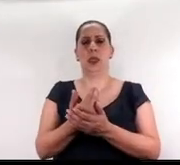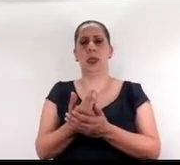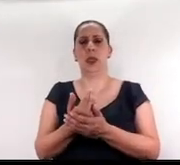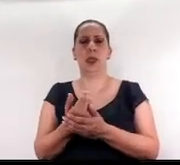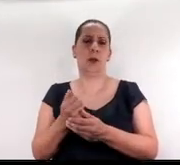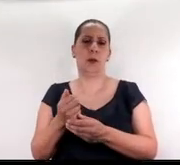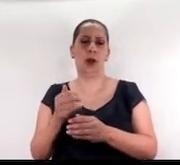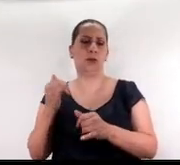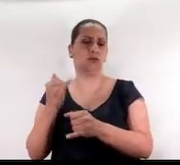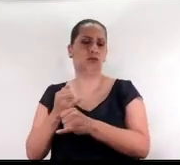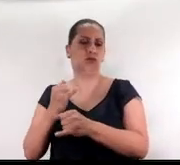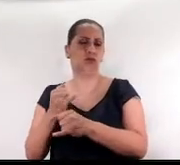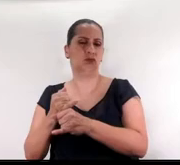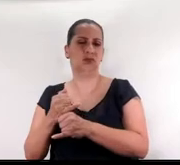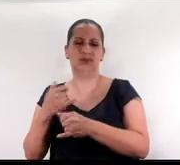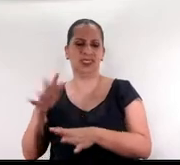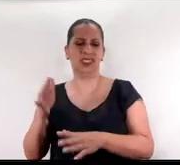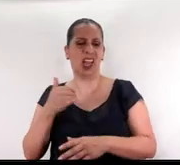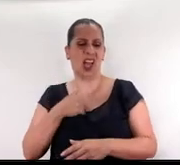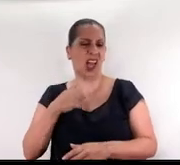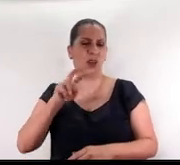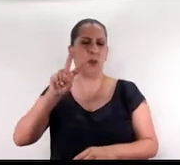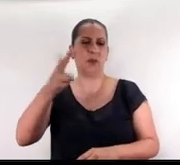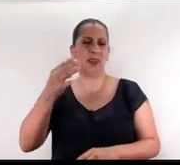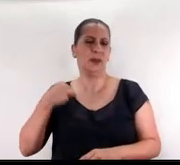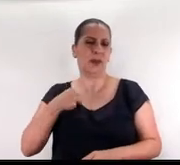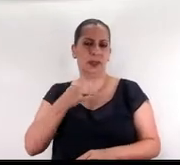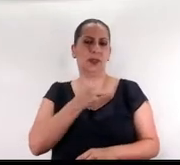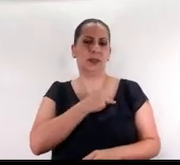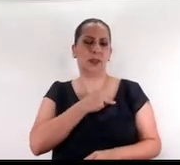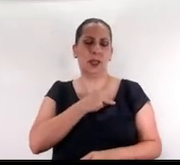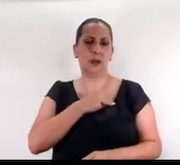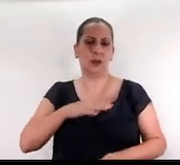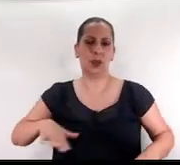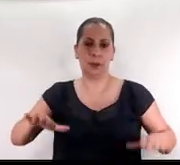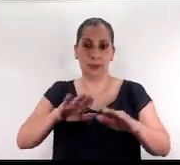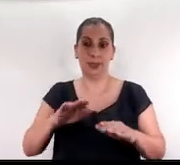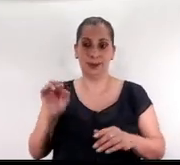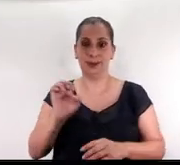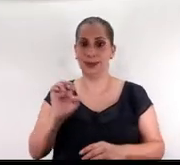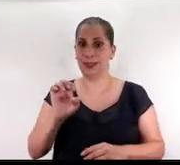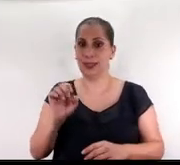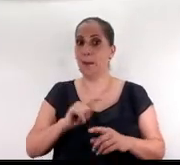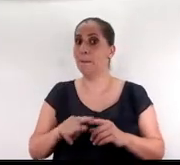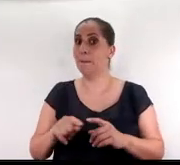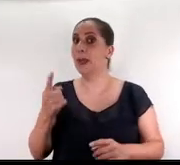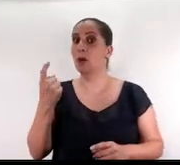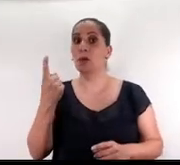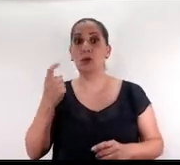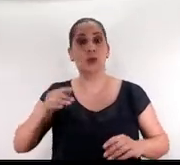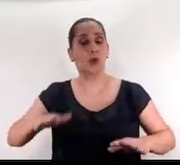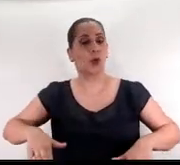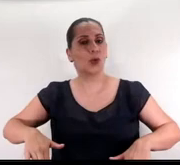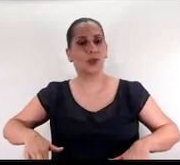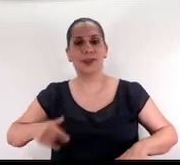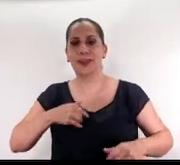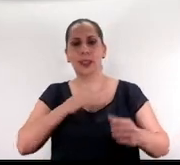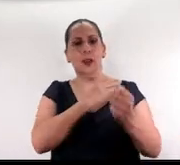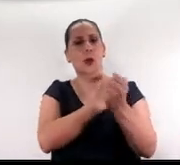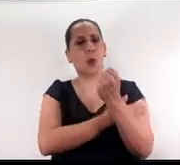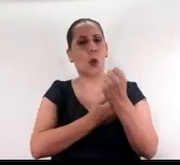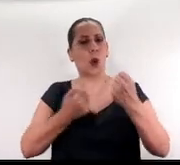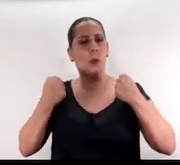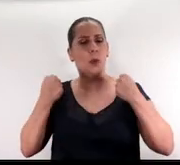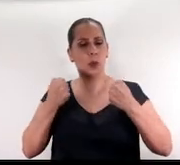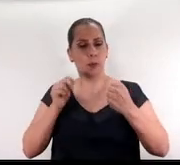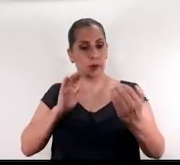una nueva burocracia. Ya existe un viceministerio del ambiente que es de energía, pero no tiene el peso y el poder, por ejemplo, para enfrentarse